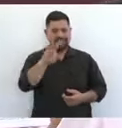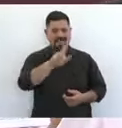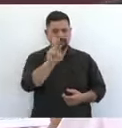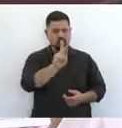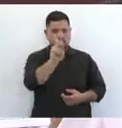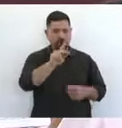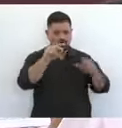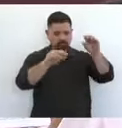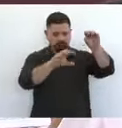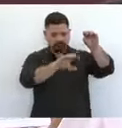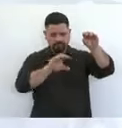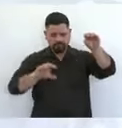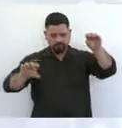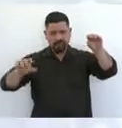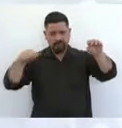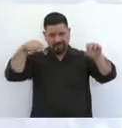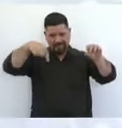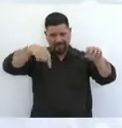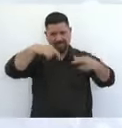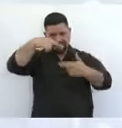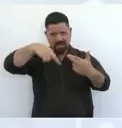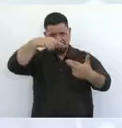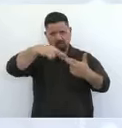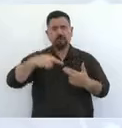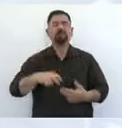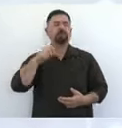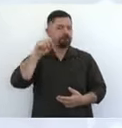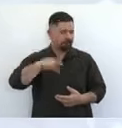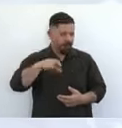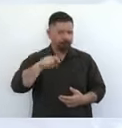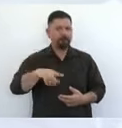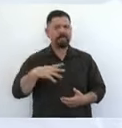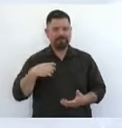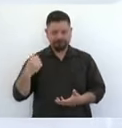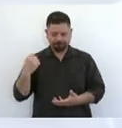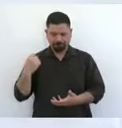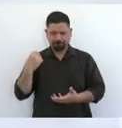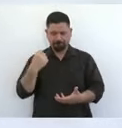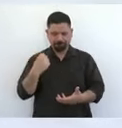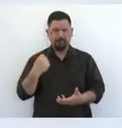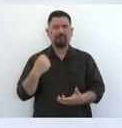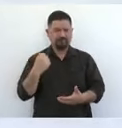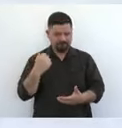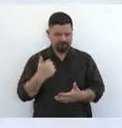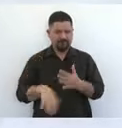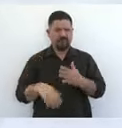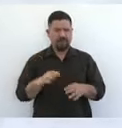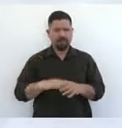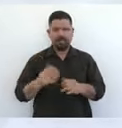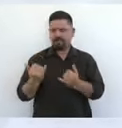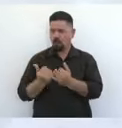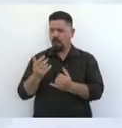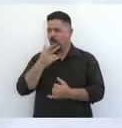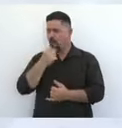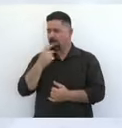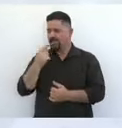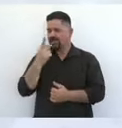Vamos también a seguir entregando, como aquí lo mencionó Carlos Torres,